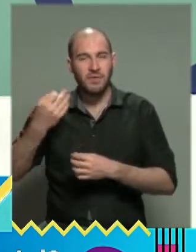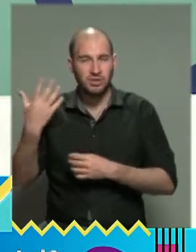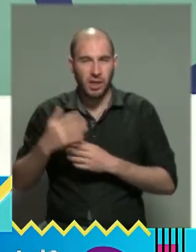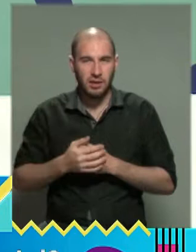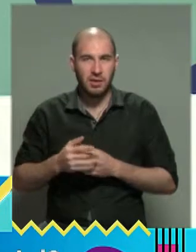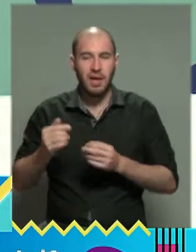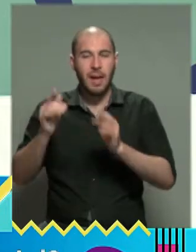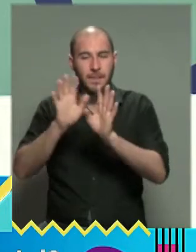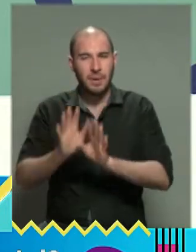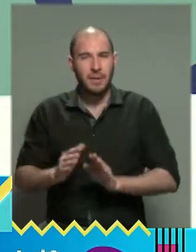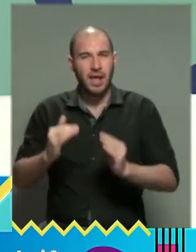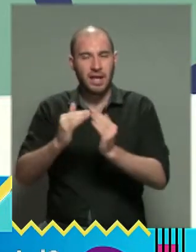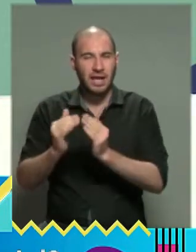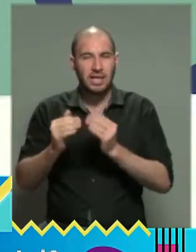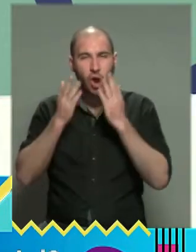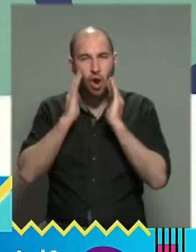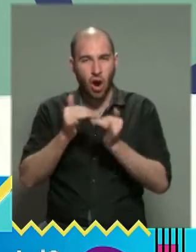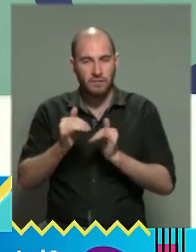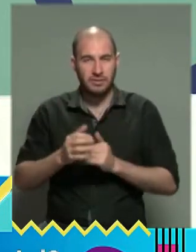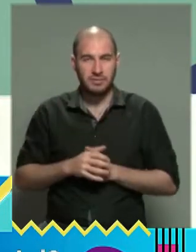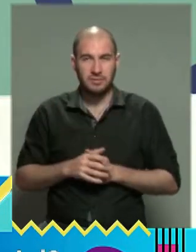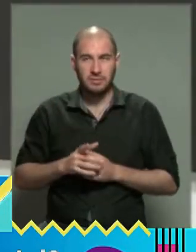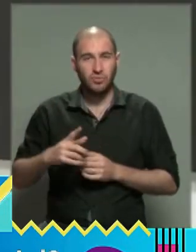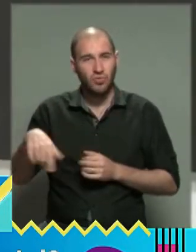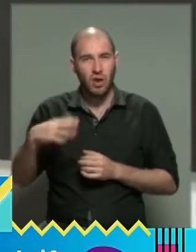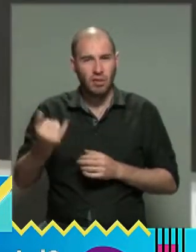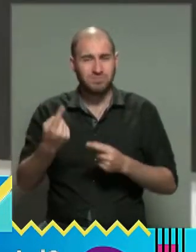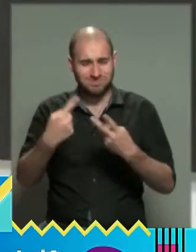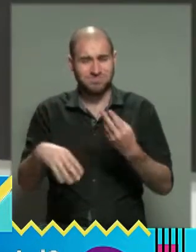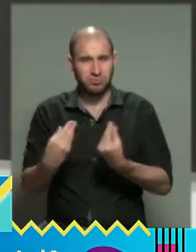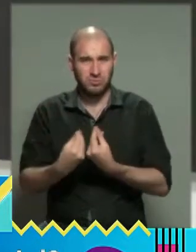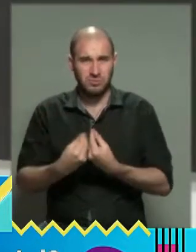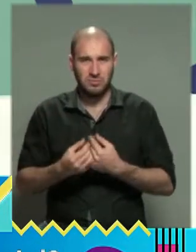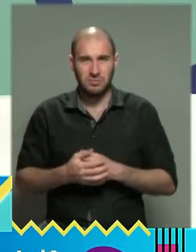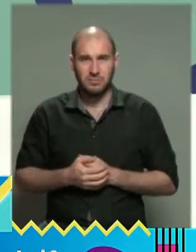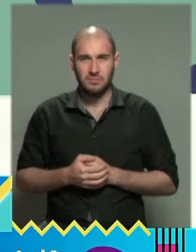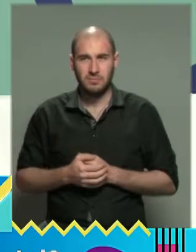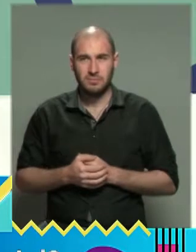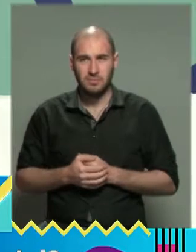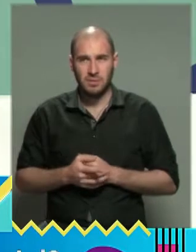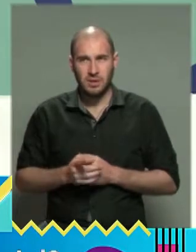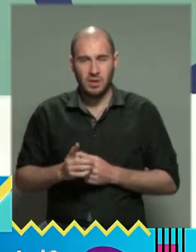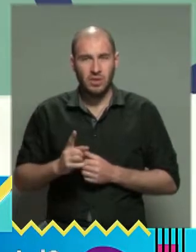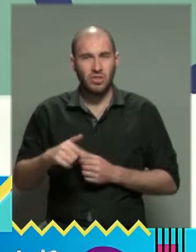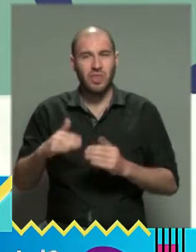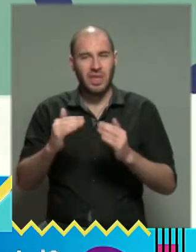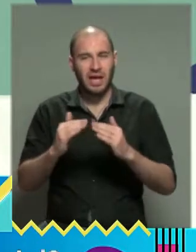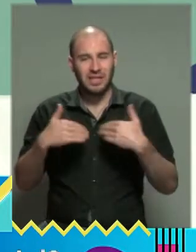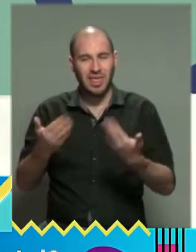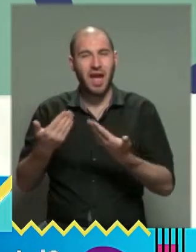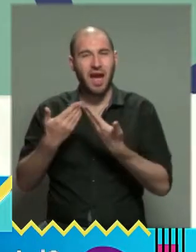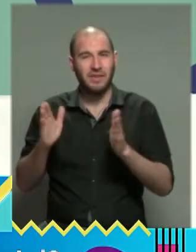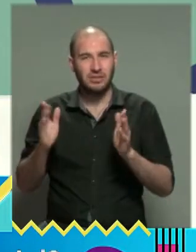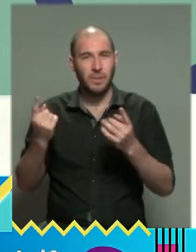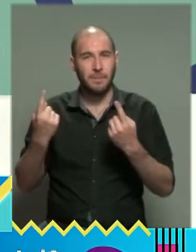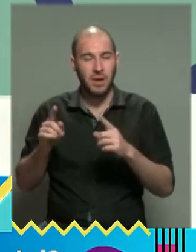organizar estos hogares para adolescentes que tenemos, que son muchos. que hay que darle los hogares que están abiertos,